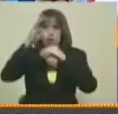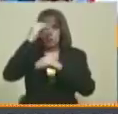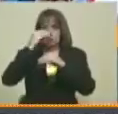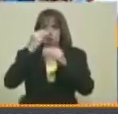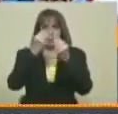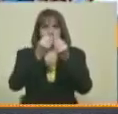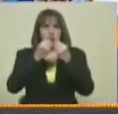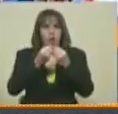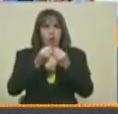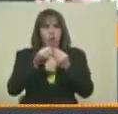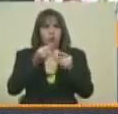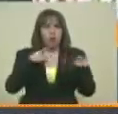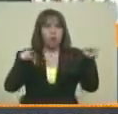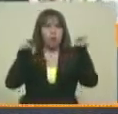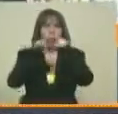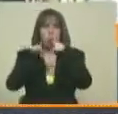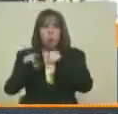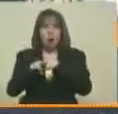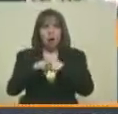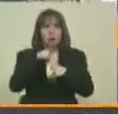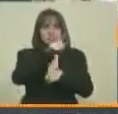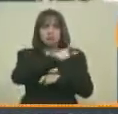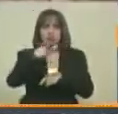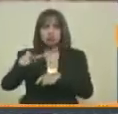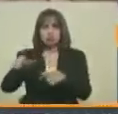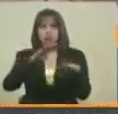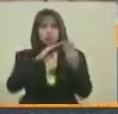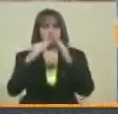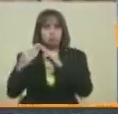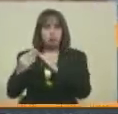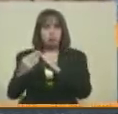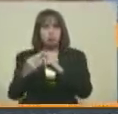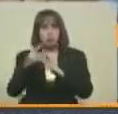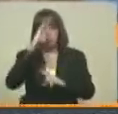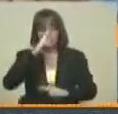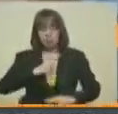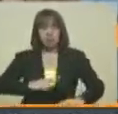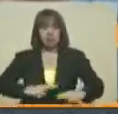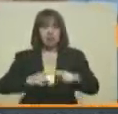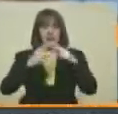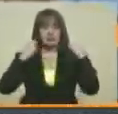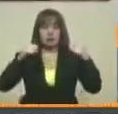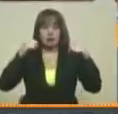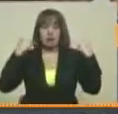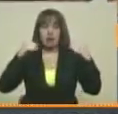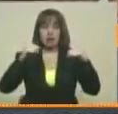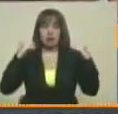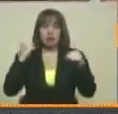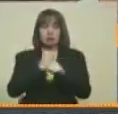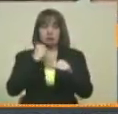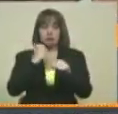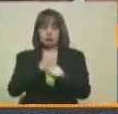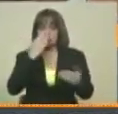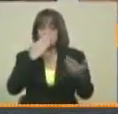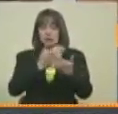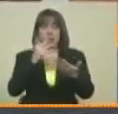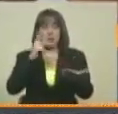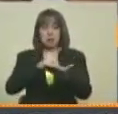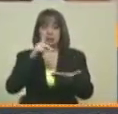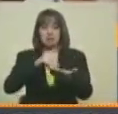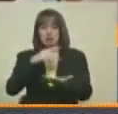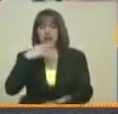comuneros y las comuneras, humildes, trabajadores, transformadores, prácticos, militantes de la